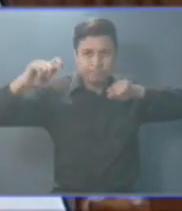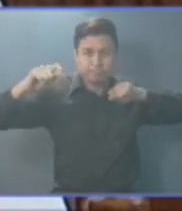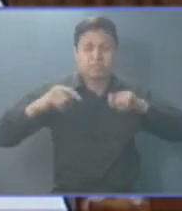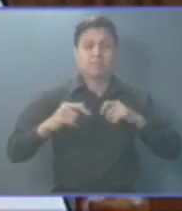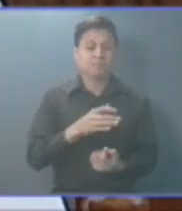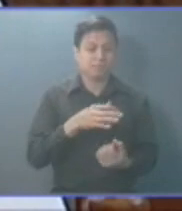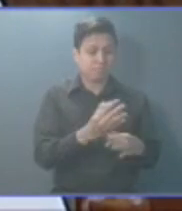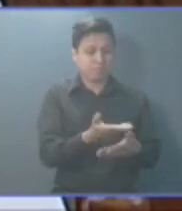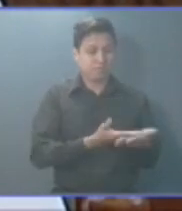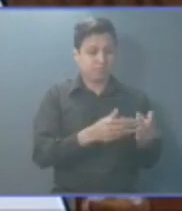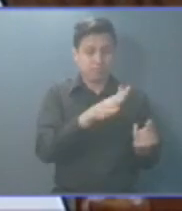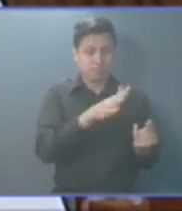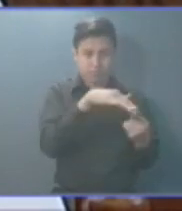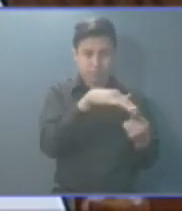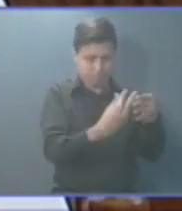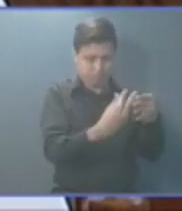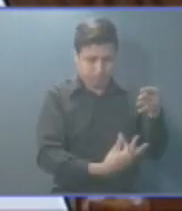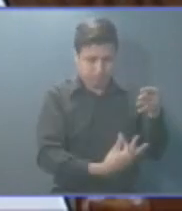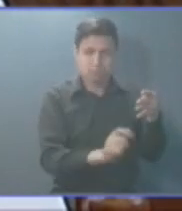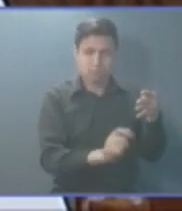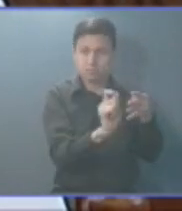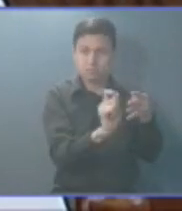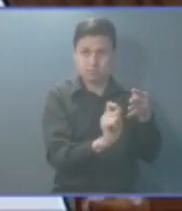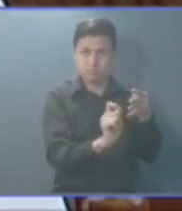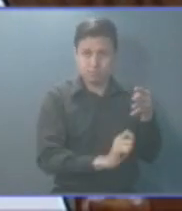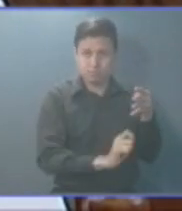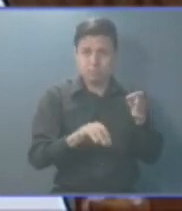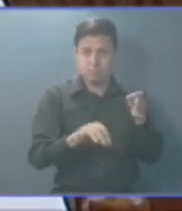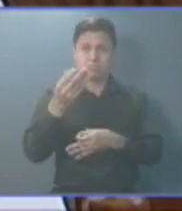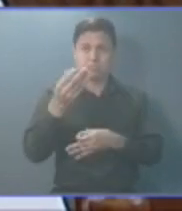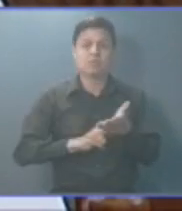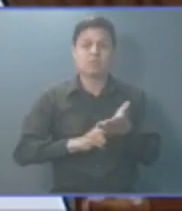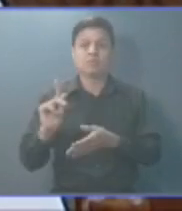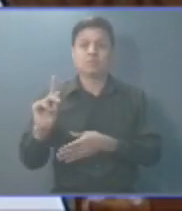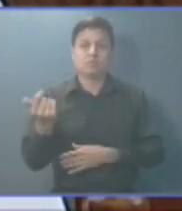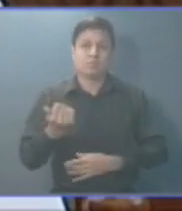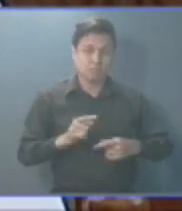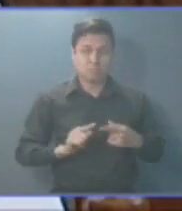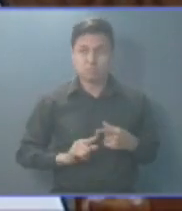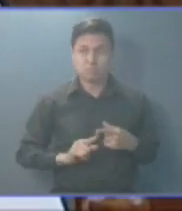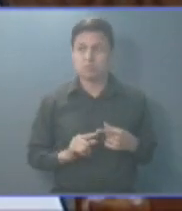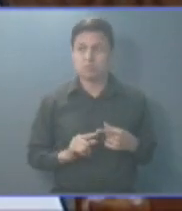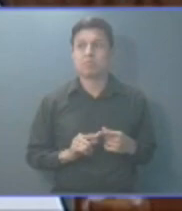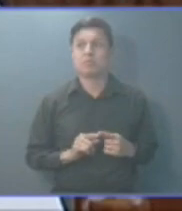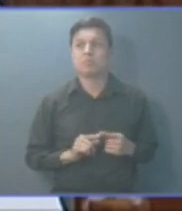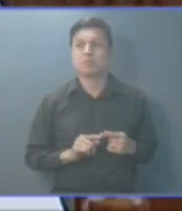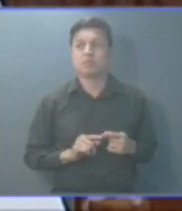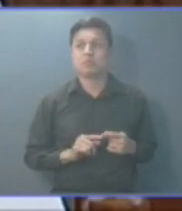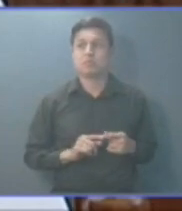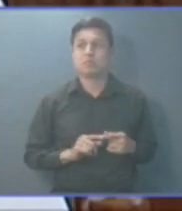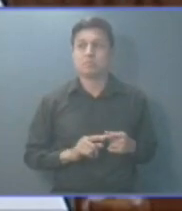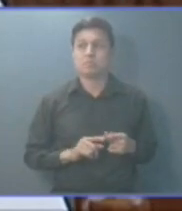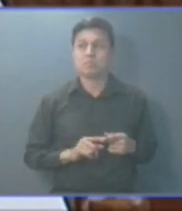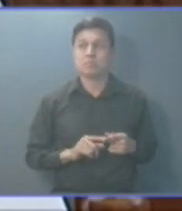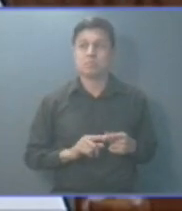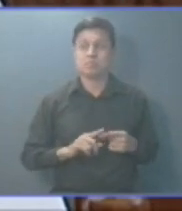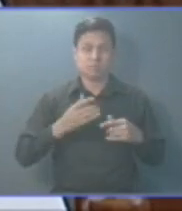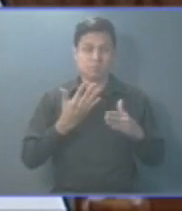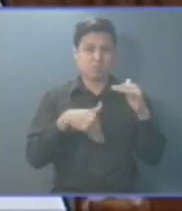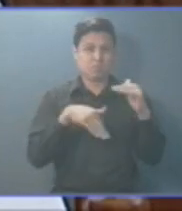condiciones bajo las cuales se suscribió el referido contrato de préstamo son las siguientes: